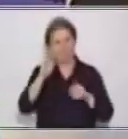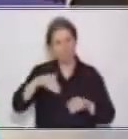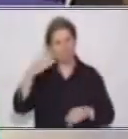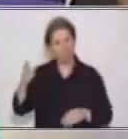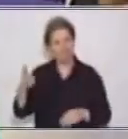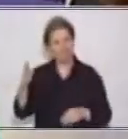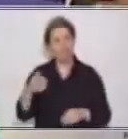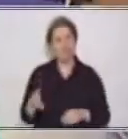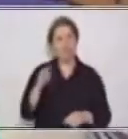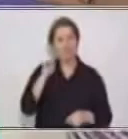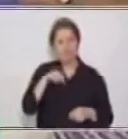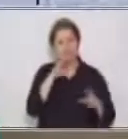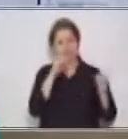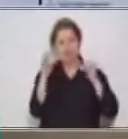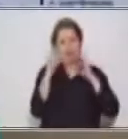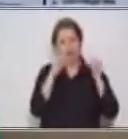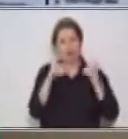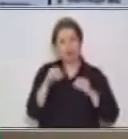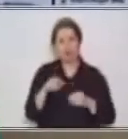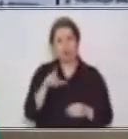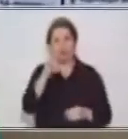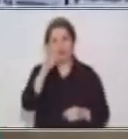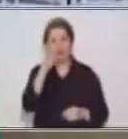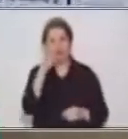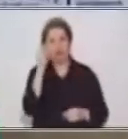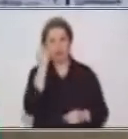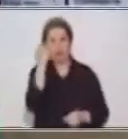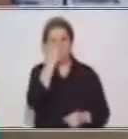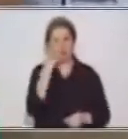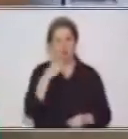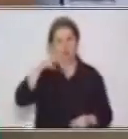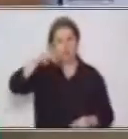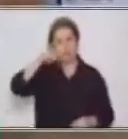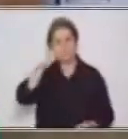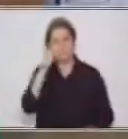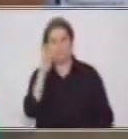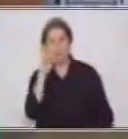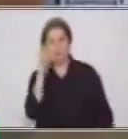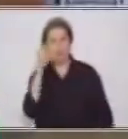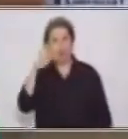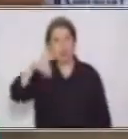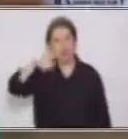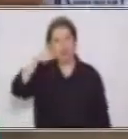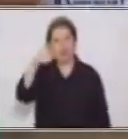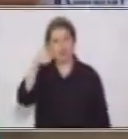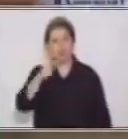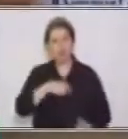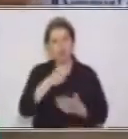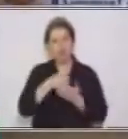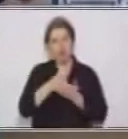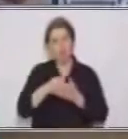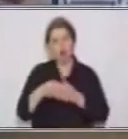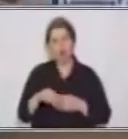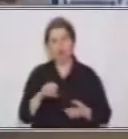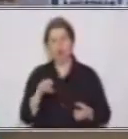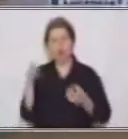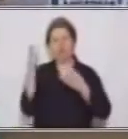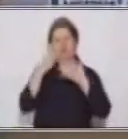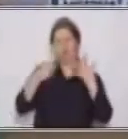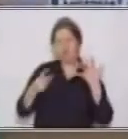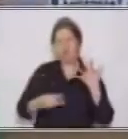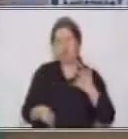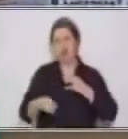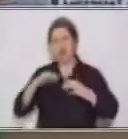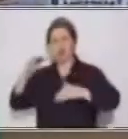Ahora vamos a hablar sobre Luis y Mariano. Luis y Mariano van a comprar algunos materiales de construcción. ¿Qué materiales de